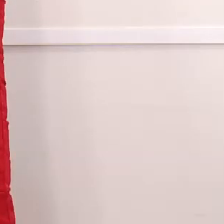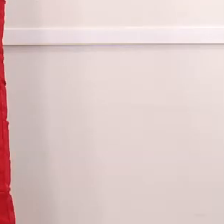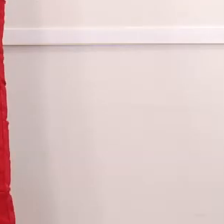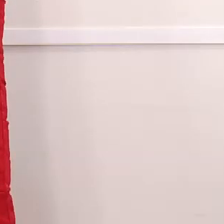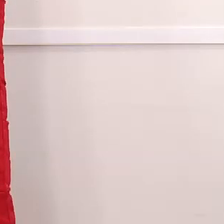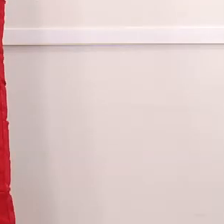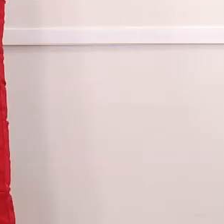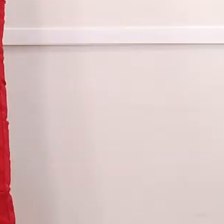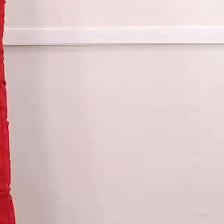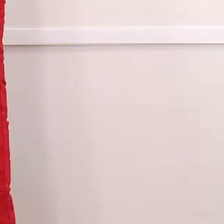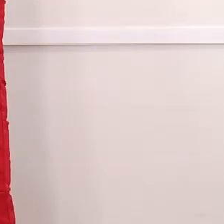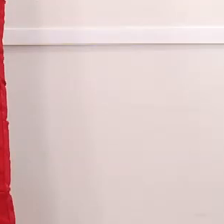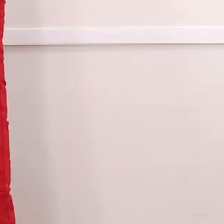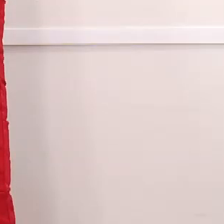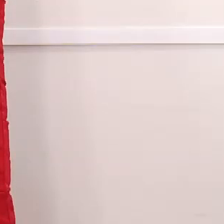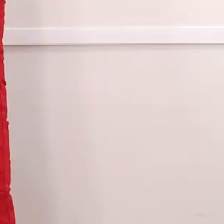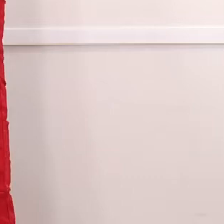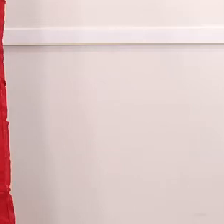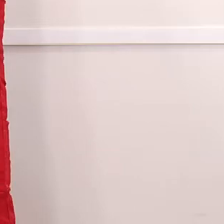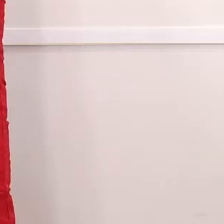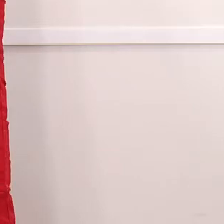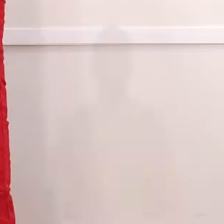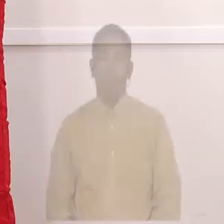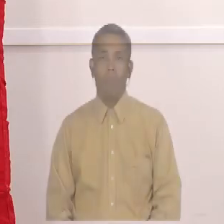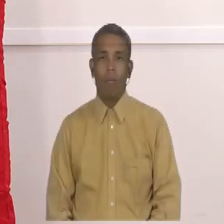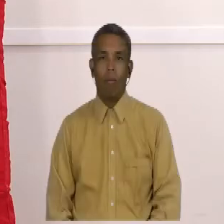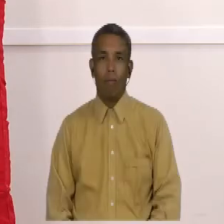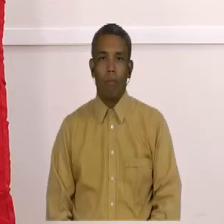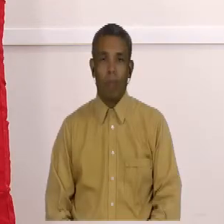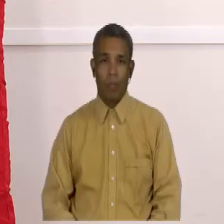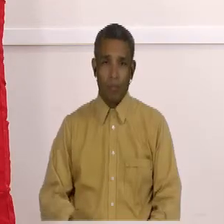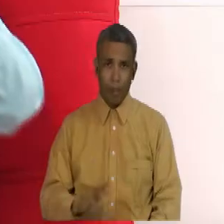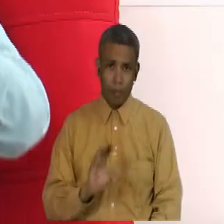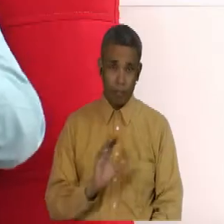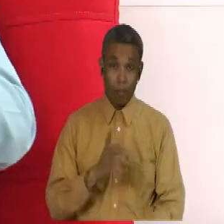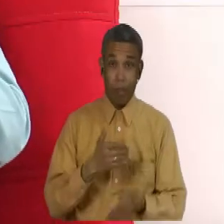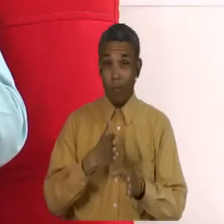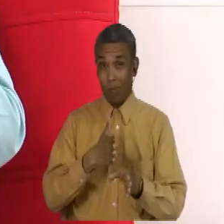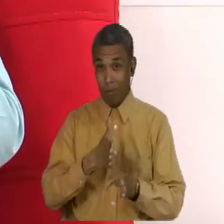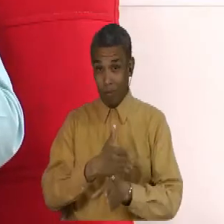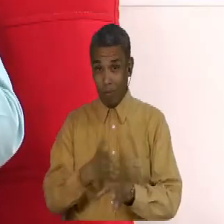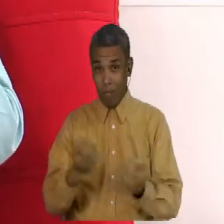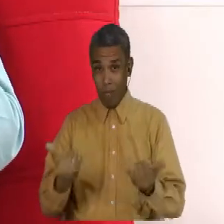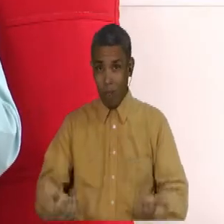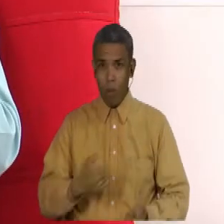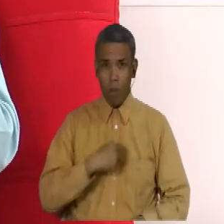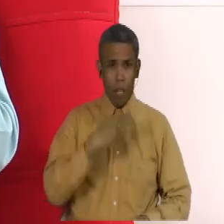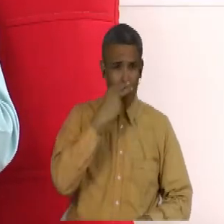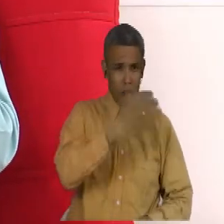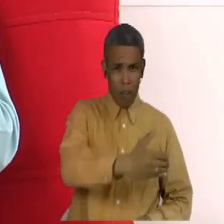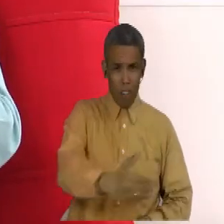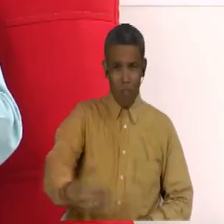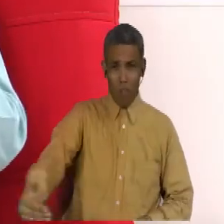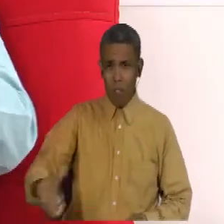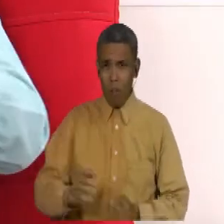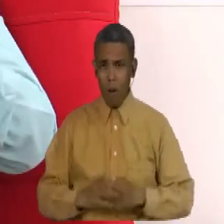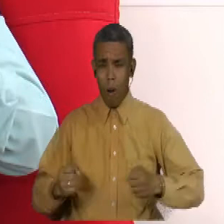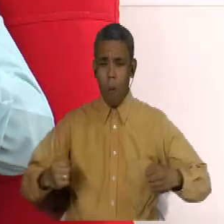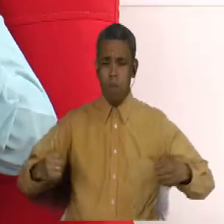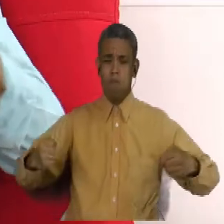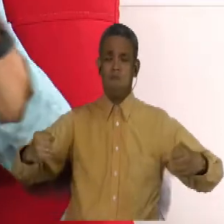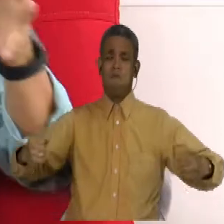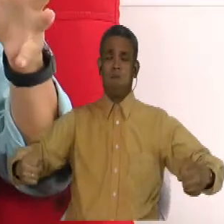5 años, de cada 5 niños, uno sufre obesidad. Hay uno, esas estadísticas colombianas, estadísticas sí. De Santander y por